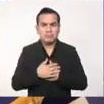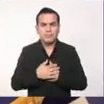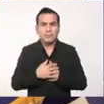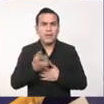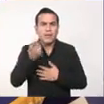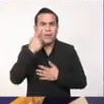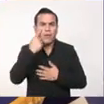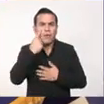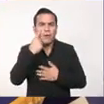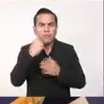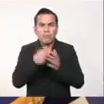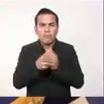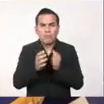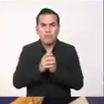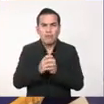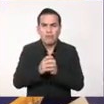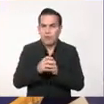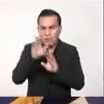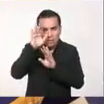¿Dónde está la violación aquí?